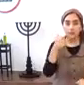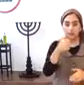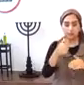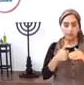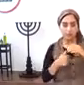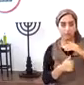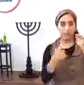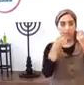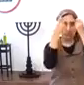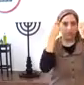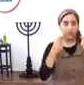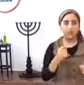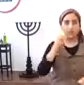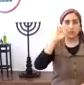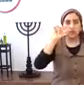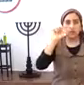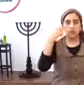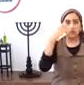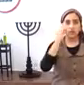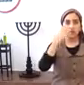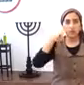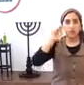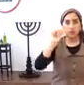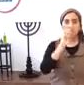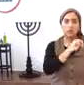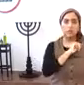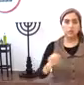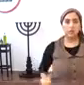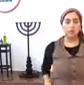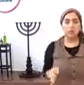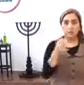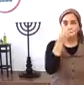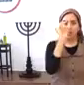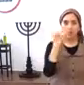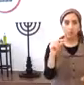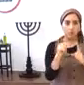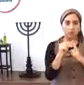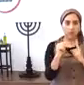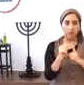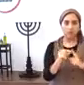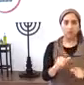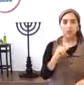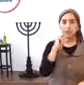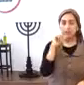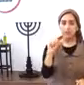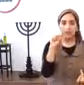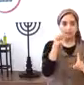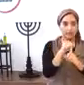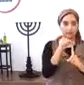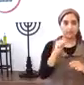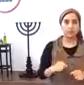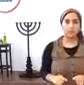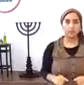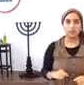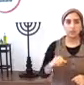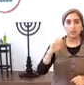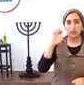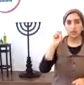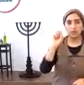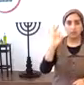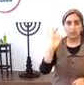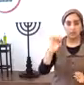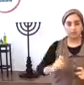lo mejor es estar bajo el talí de Yahshua Mashiach en pocas palabras no fue un engaño